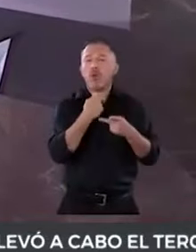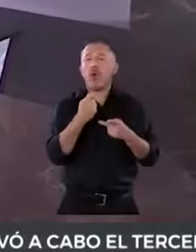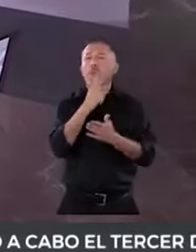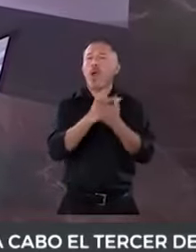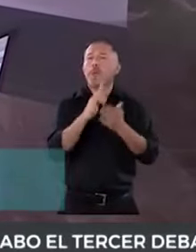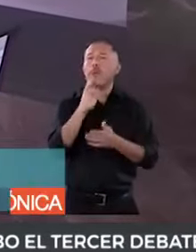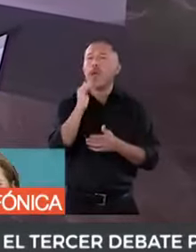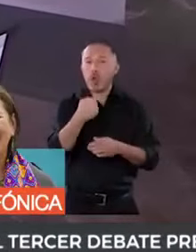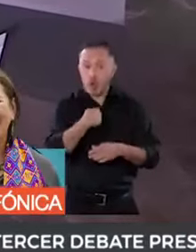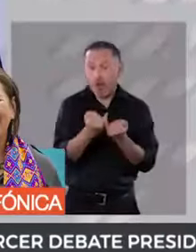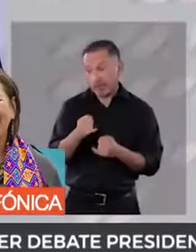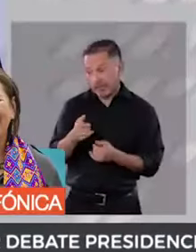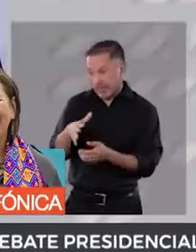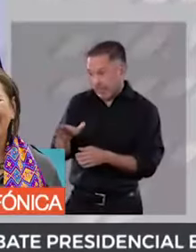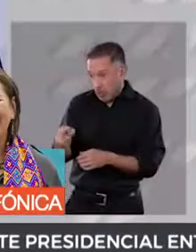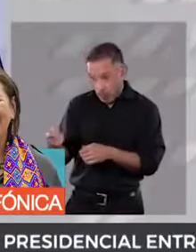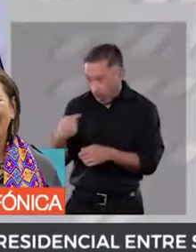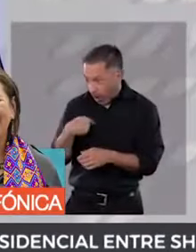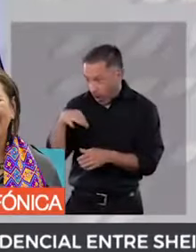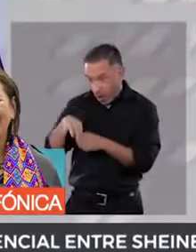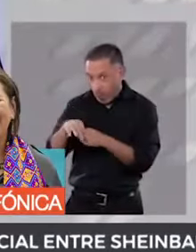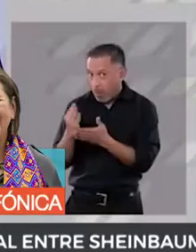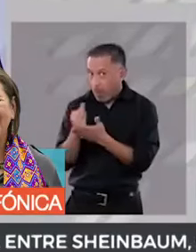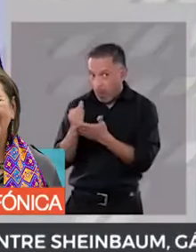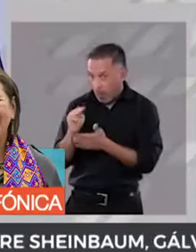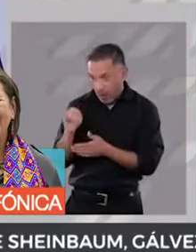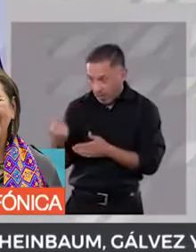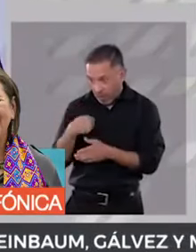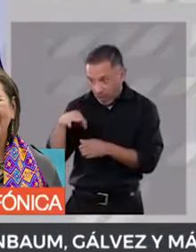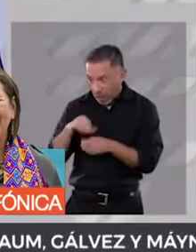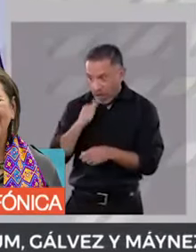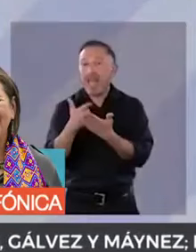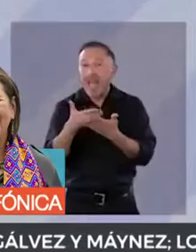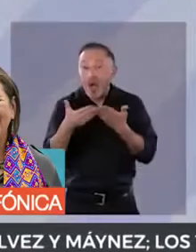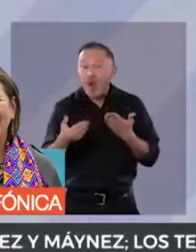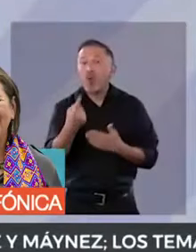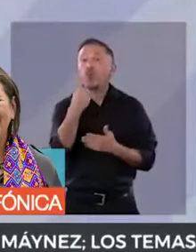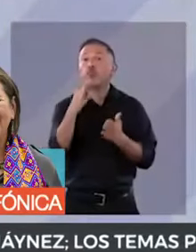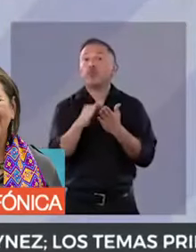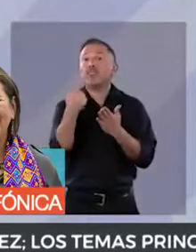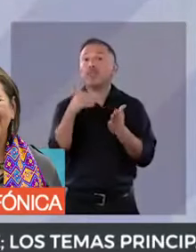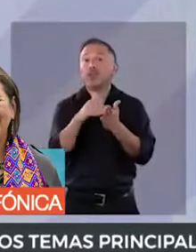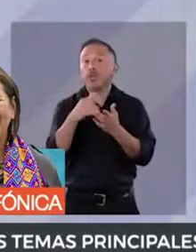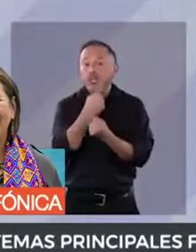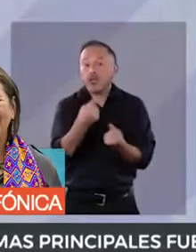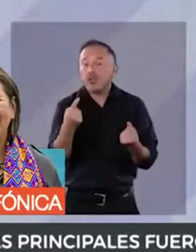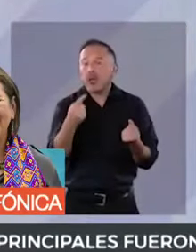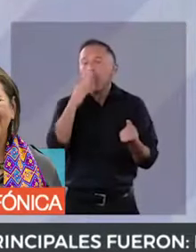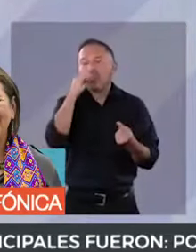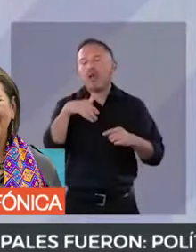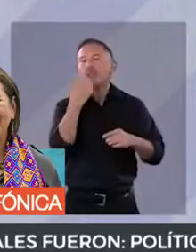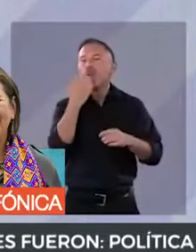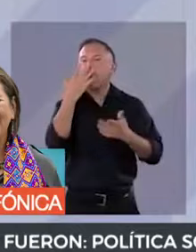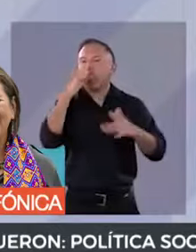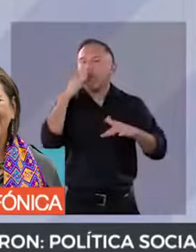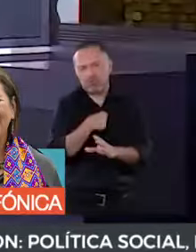ha gustado este acarreo de gente. Y uh-huh. miércoles en la noche, pues es muy difícil, la gente